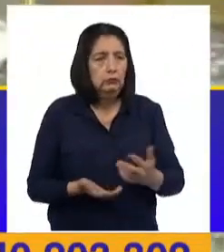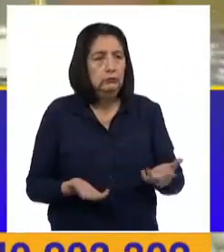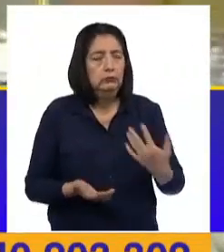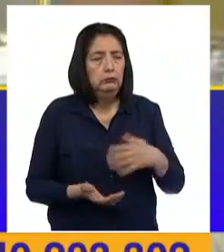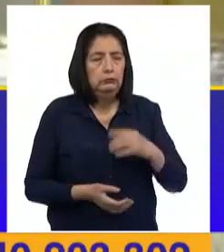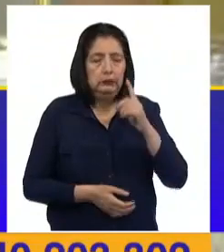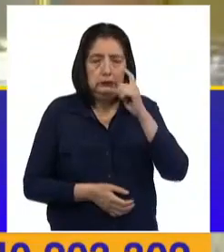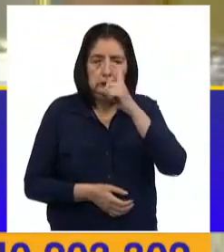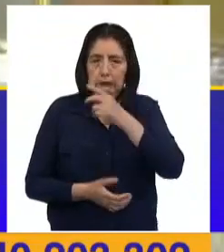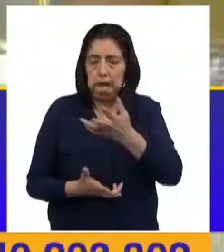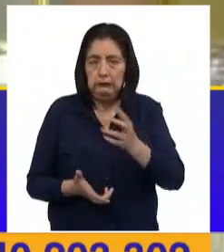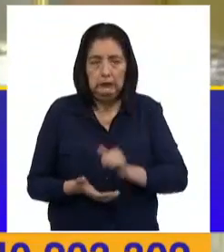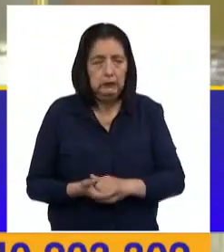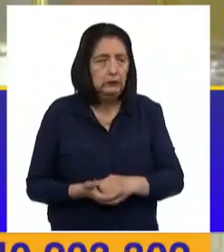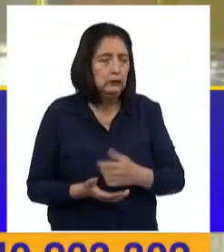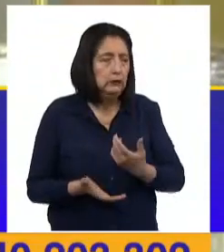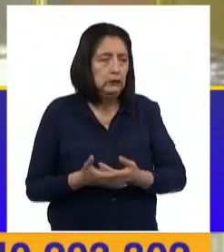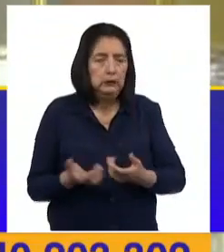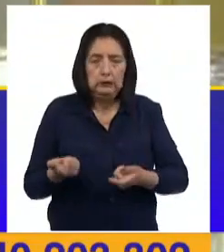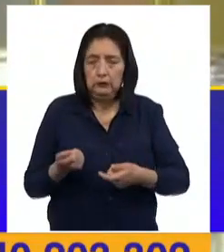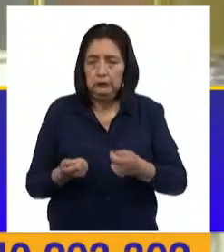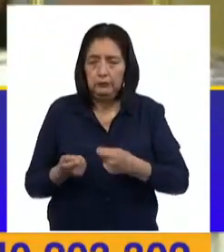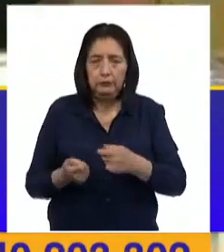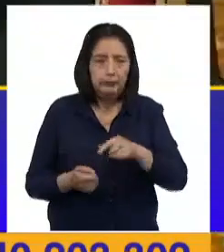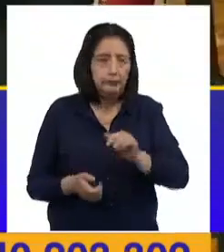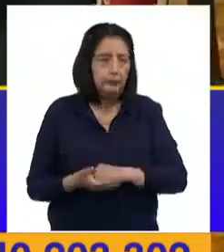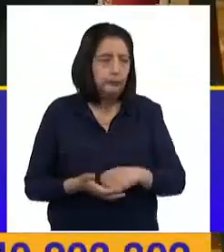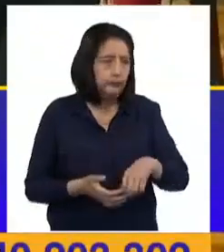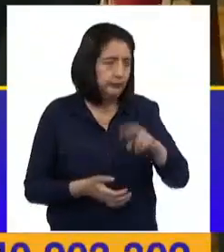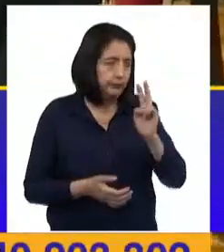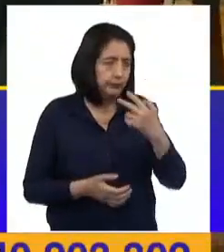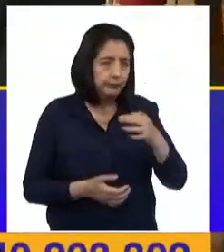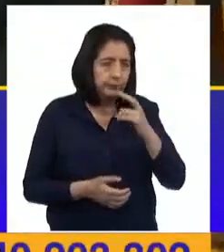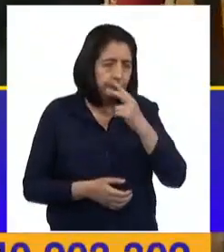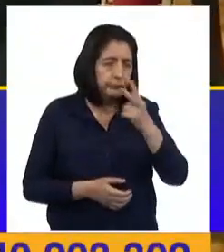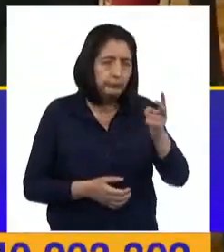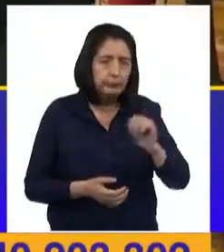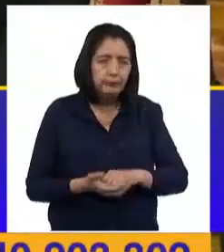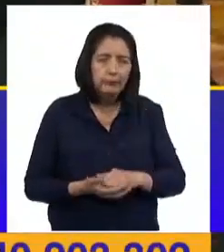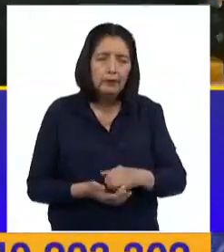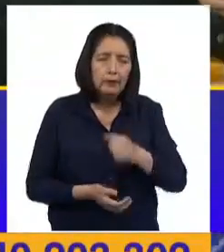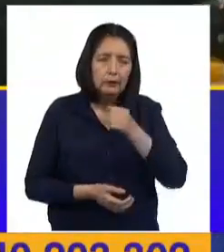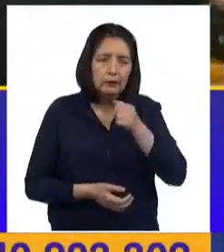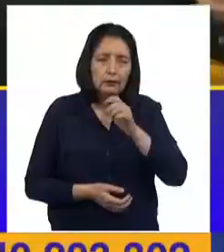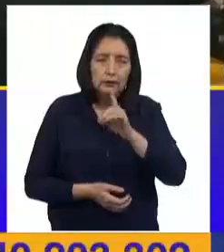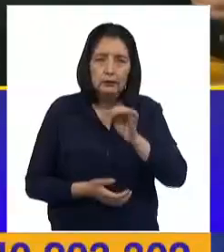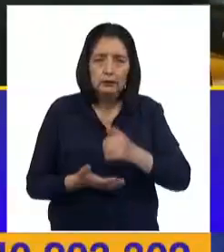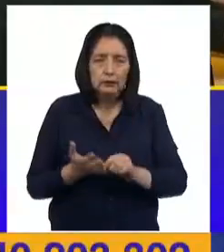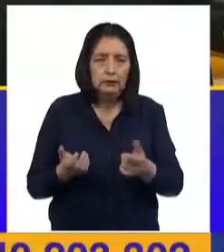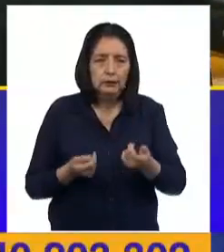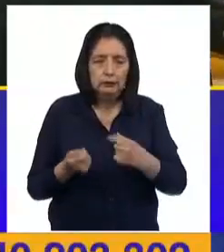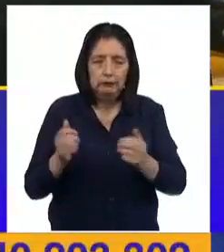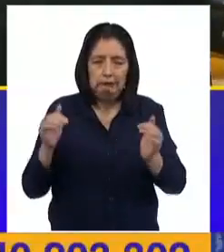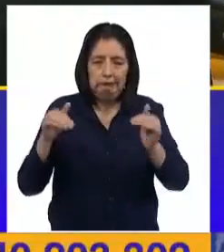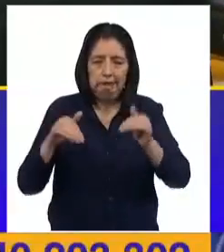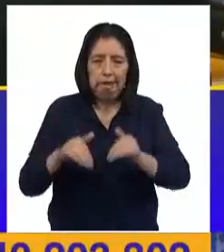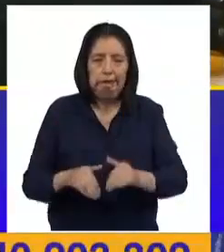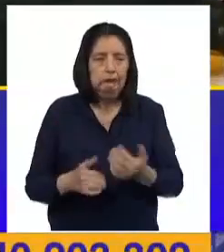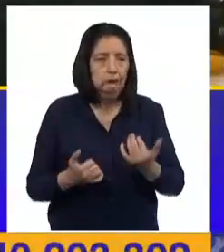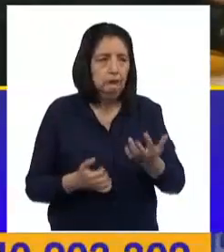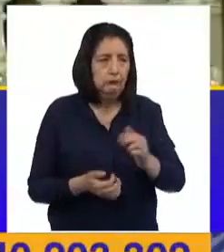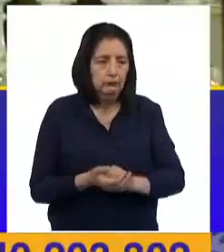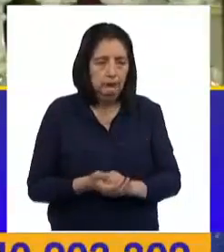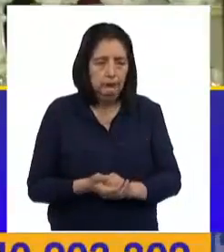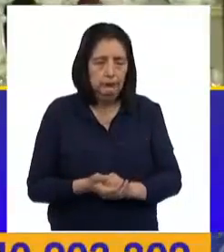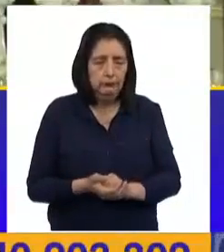lo que dificulta también el comercio nacional. Ya lo veíamos hace instantes con nuestra compañera Diana Pozo, han bajado las ventas en este escenario,